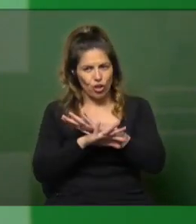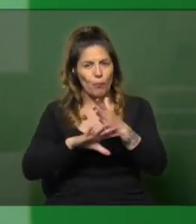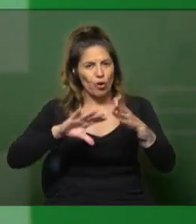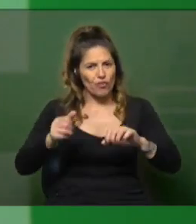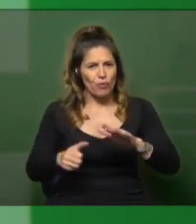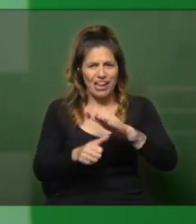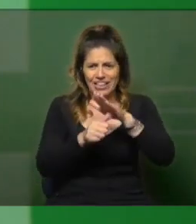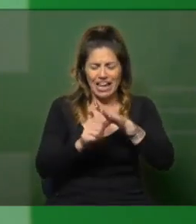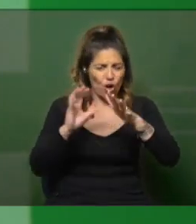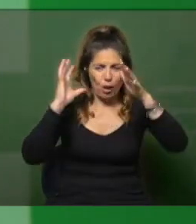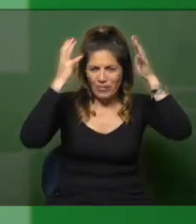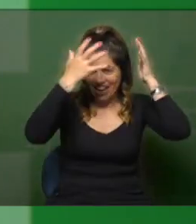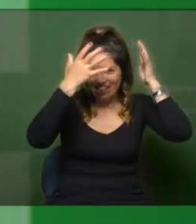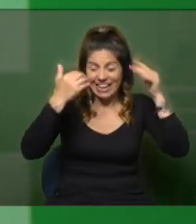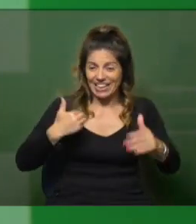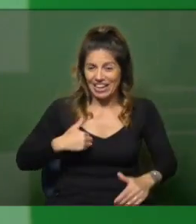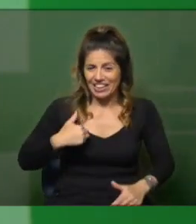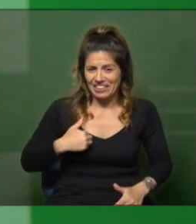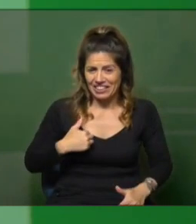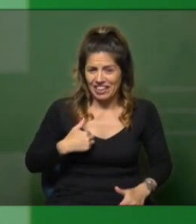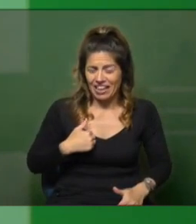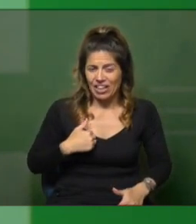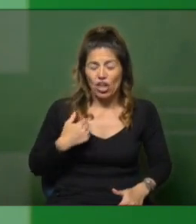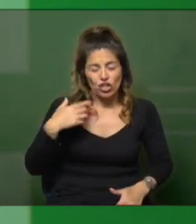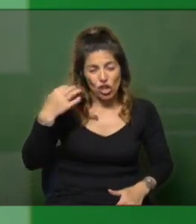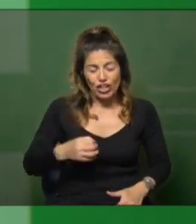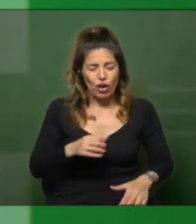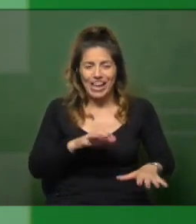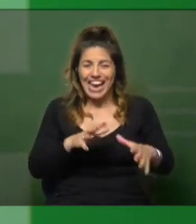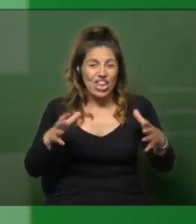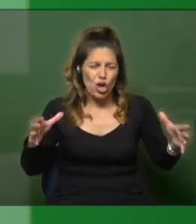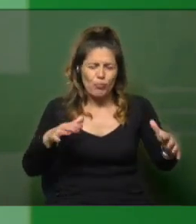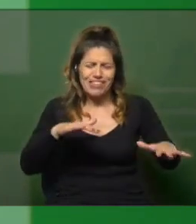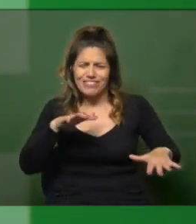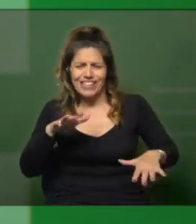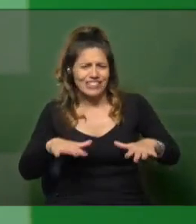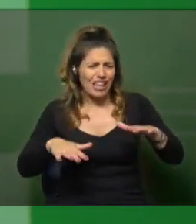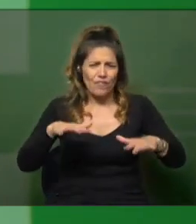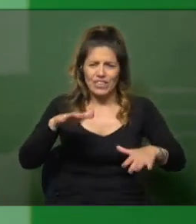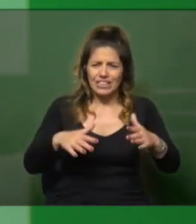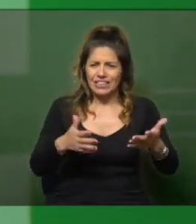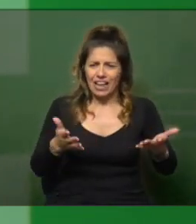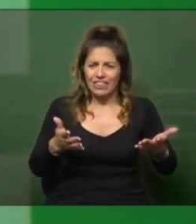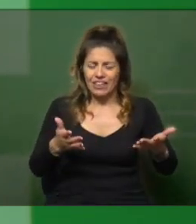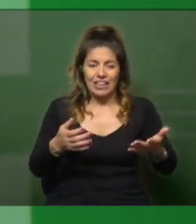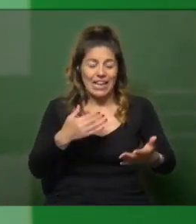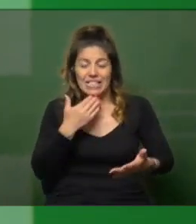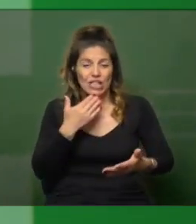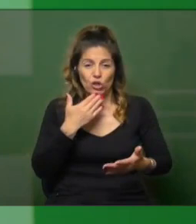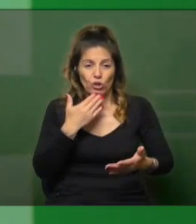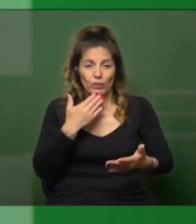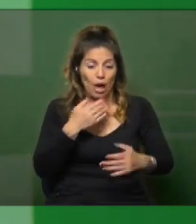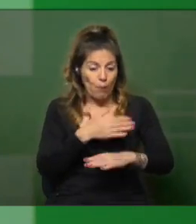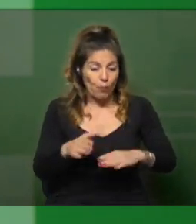liderazgo de mi ley y yo creo que va a haber una enorme inestabilidad incertidumbre y en pocas horas vamos a empezar a ver respuestas a estos